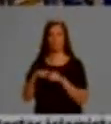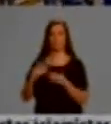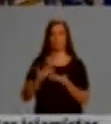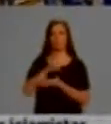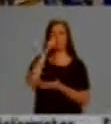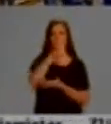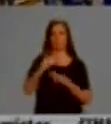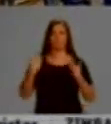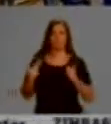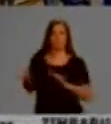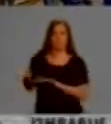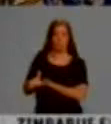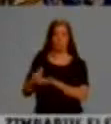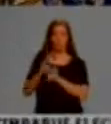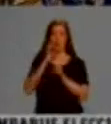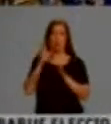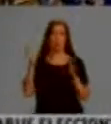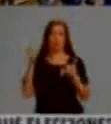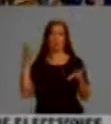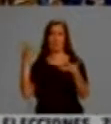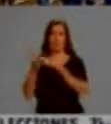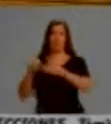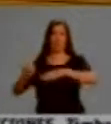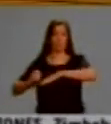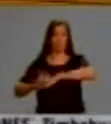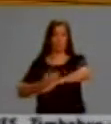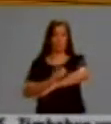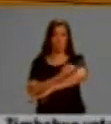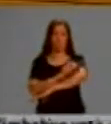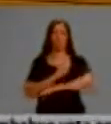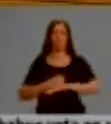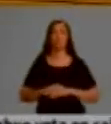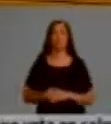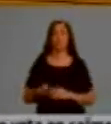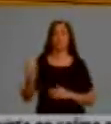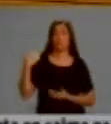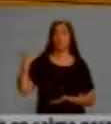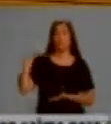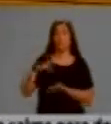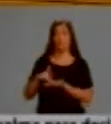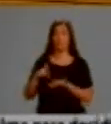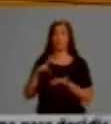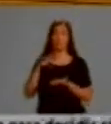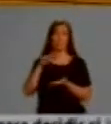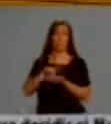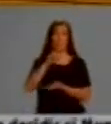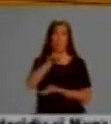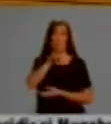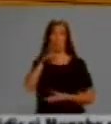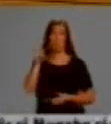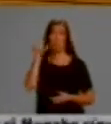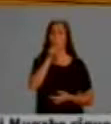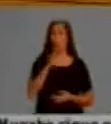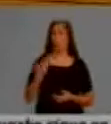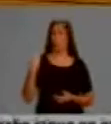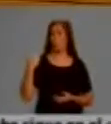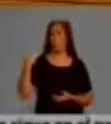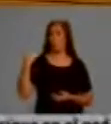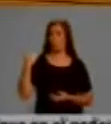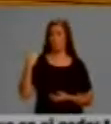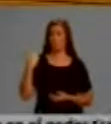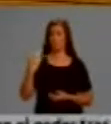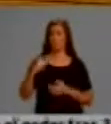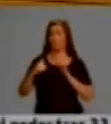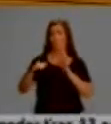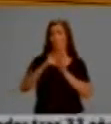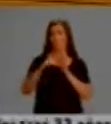todas las víctimas del terrible accidente ferroviario ocurrido el pasado día 24 de julio en